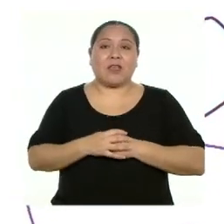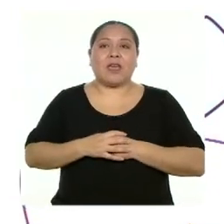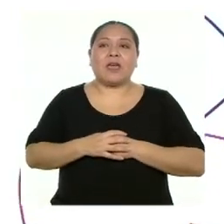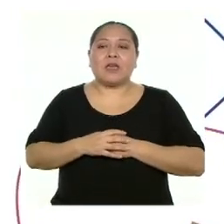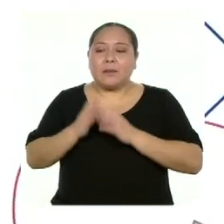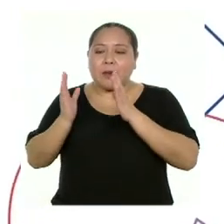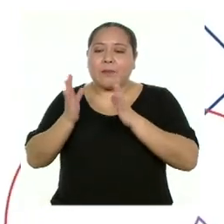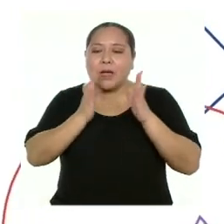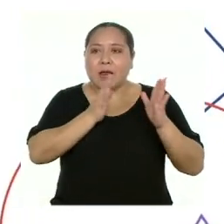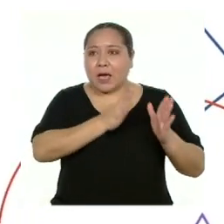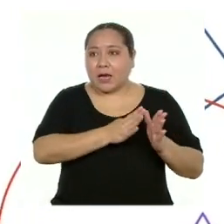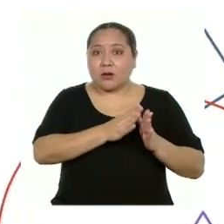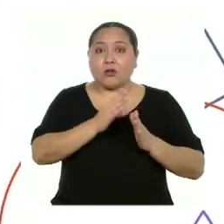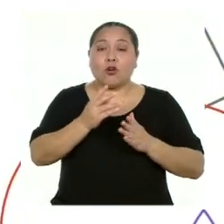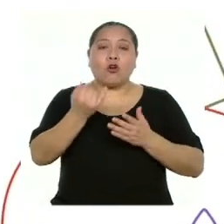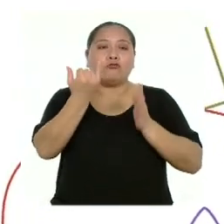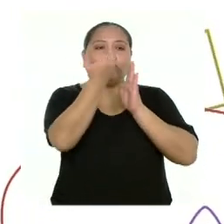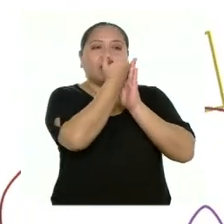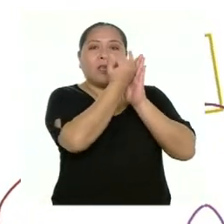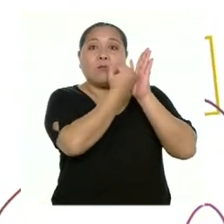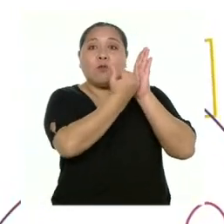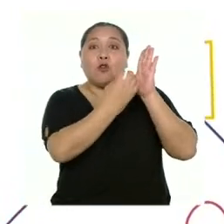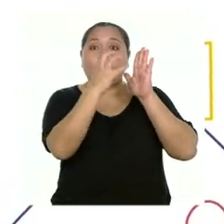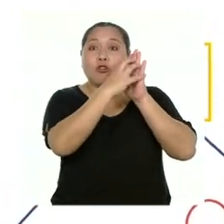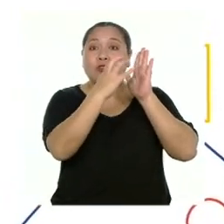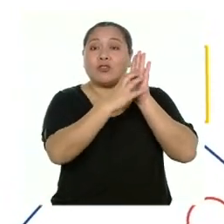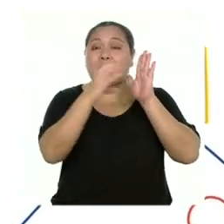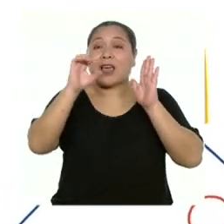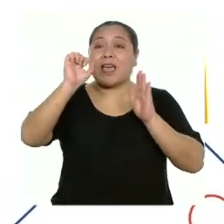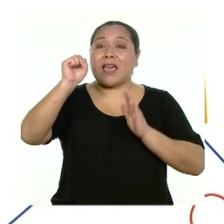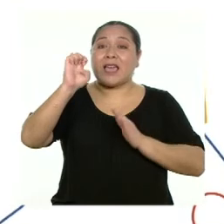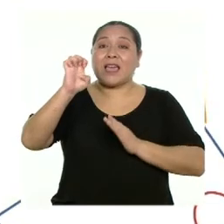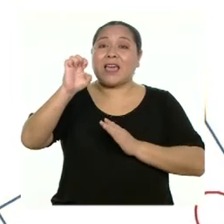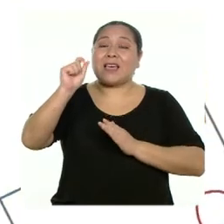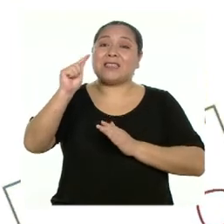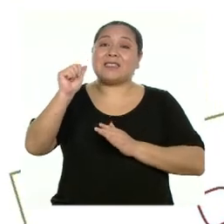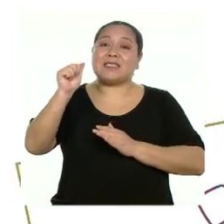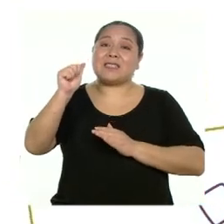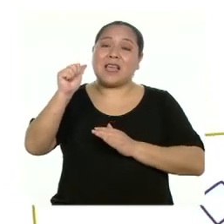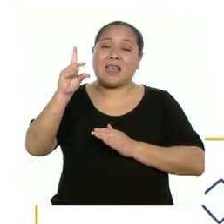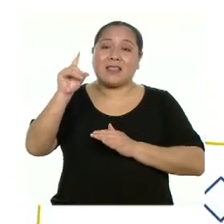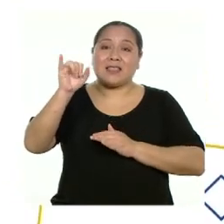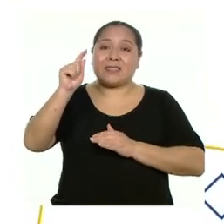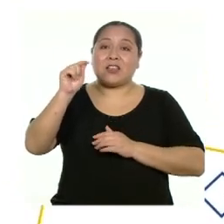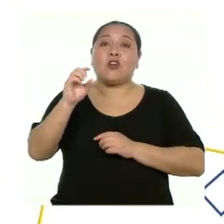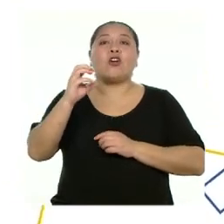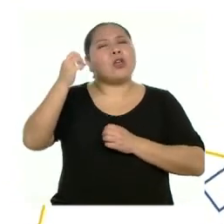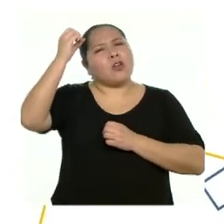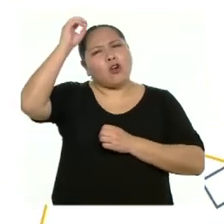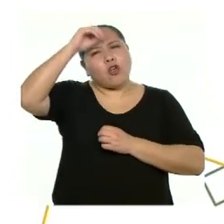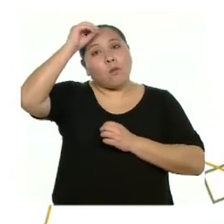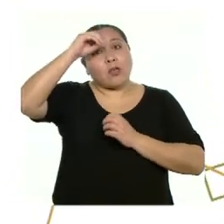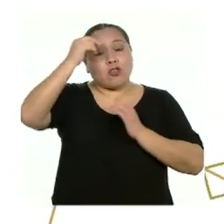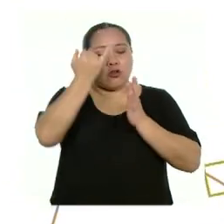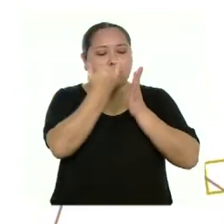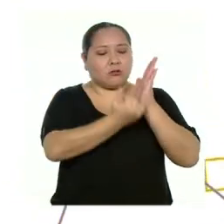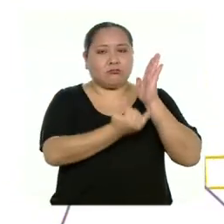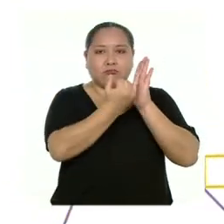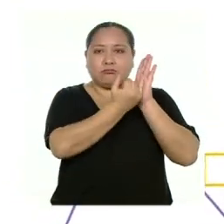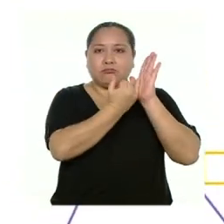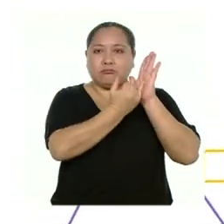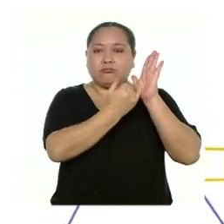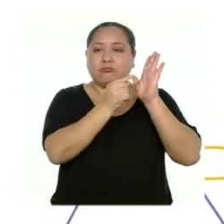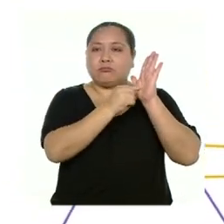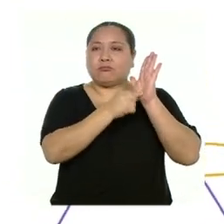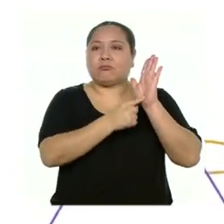informativo final con gráficos estadísticos y conclusiones de su investigación. La segunda parte del reto es que por